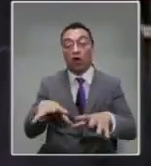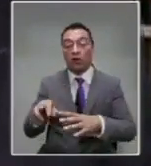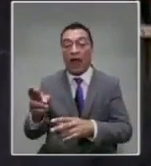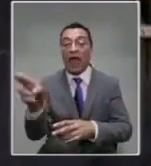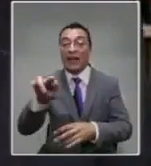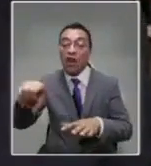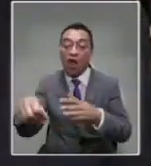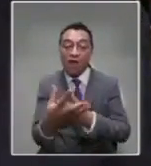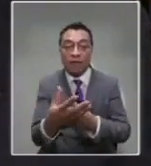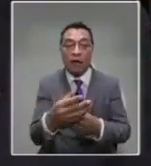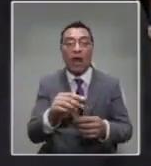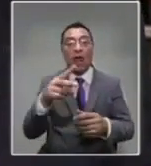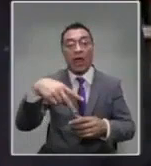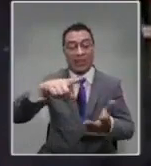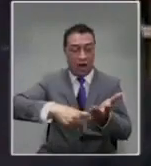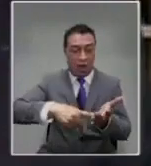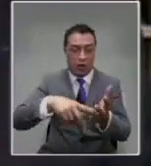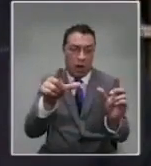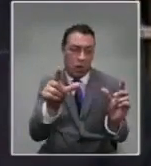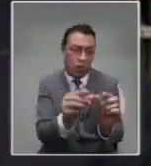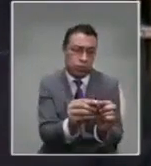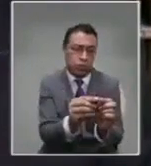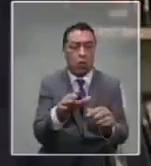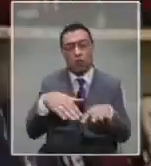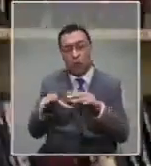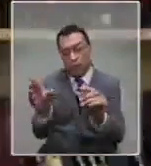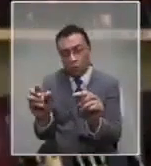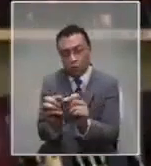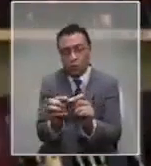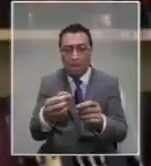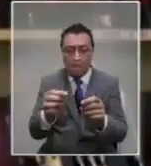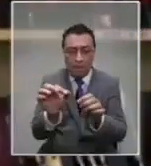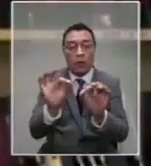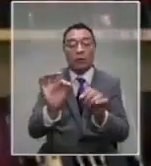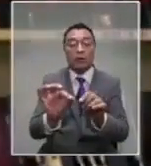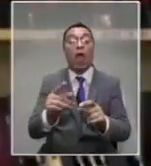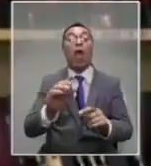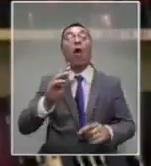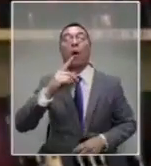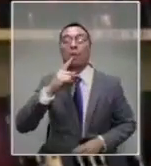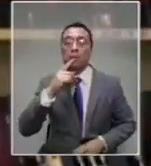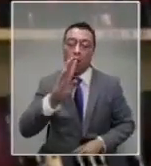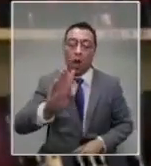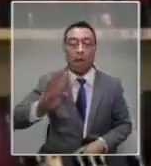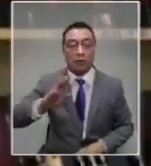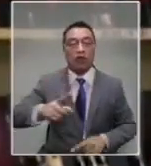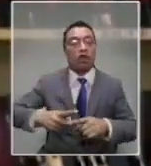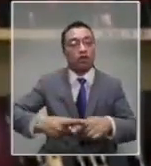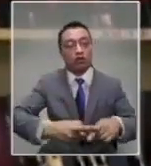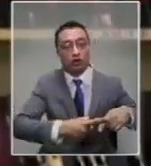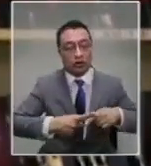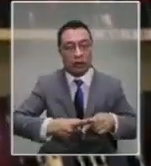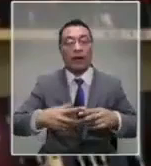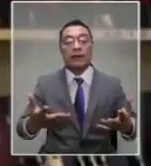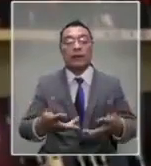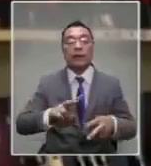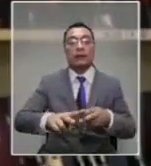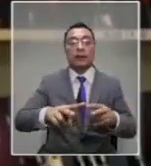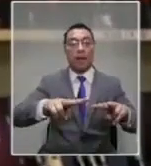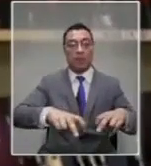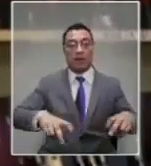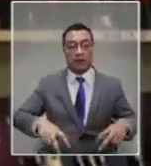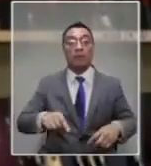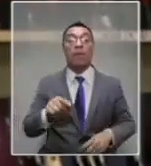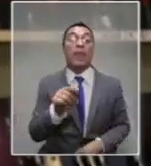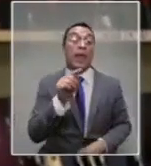de fuentes renovables, nanotecnología, nanomateriales. Eso quiere decir que hay un compromiso social también con nuestro quehacer